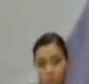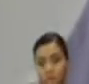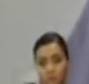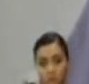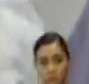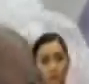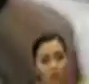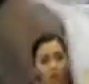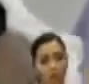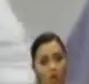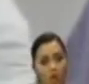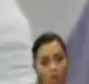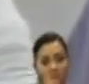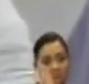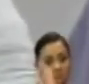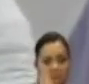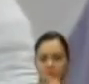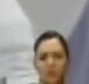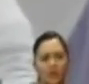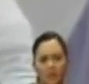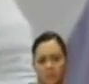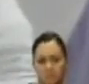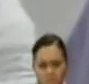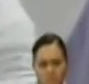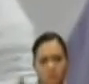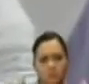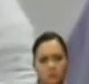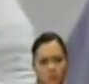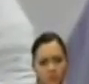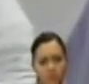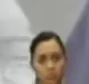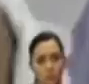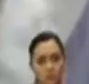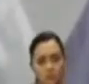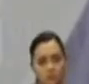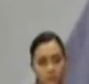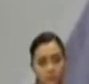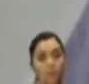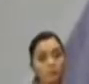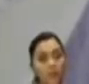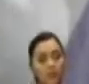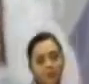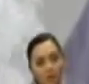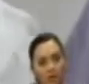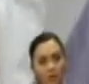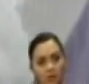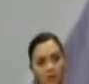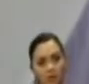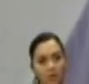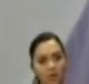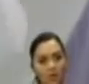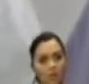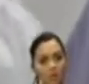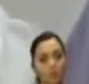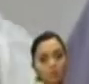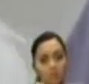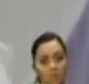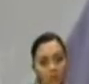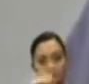porque no le rebajamos un solo centavo a los municipios, mientras tratamos nosotros de ayudar para proveer de